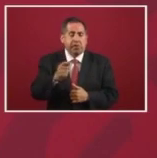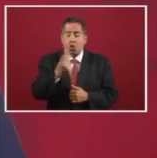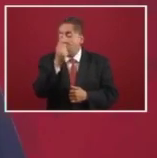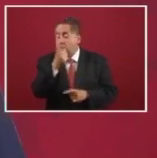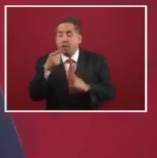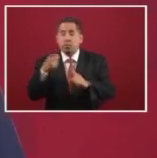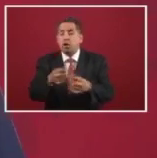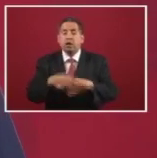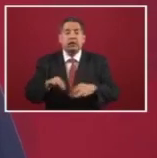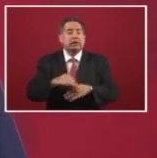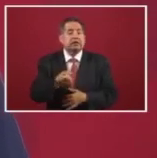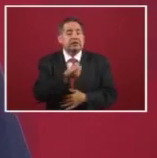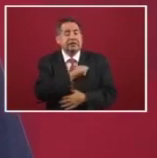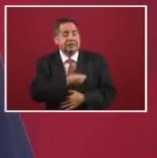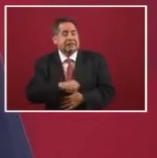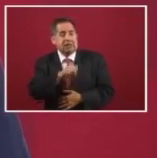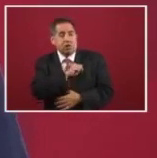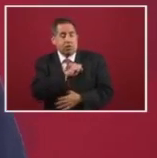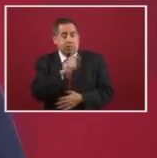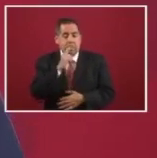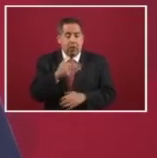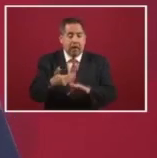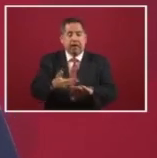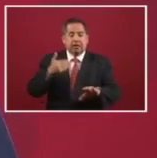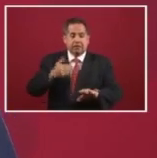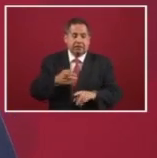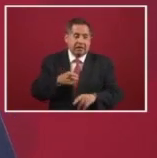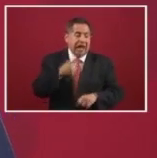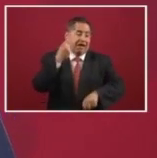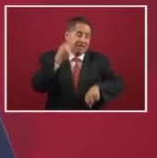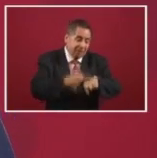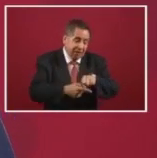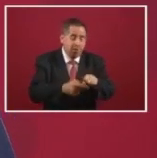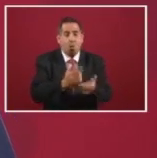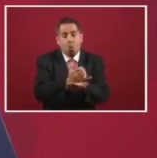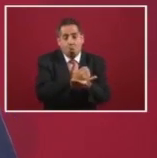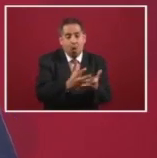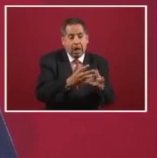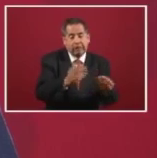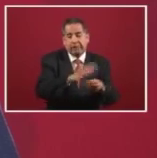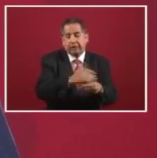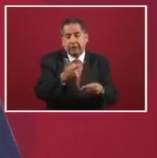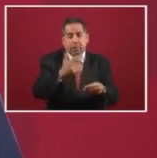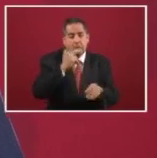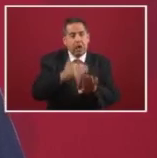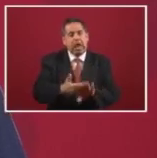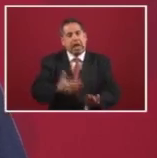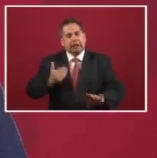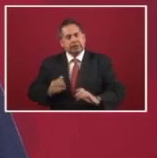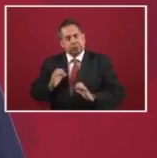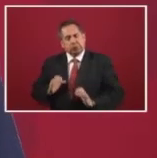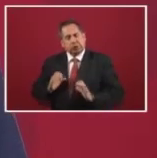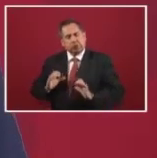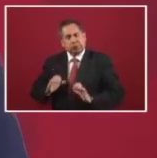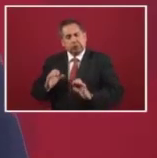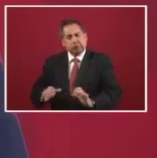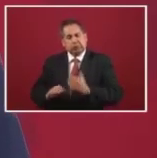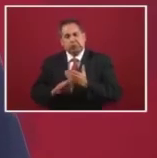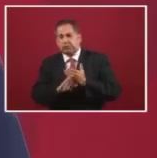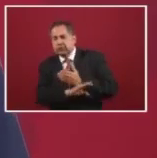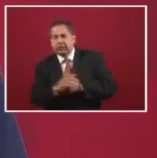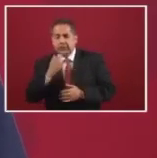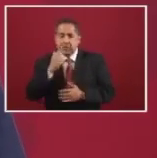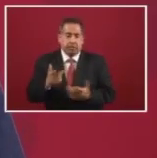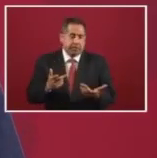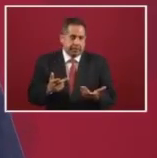salud. Es mejor prevenir que curar. Y volvemos a lo